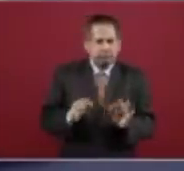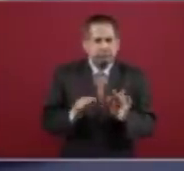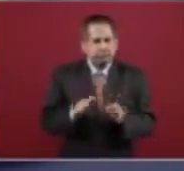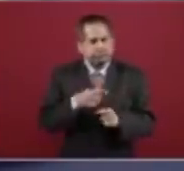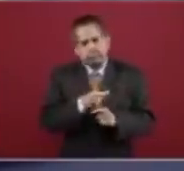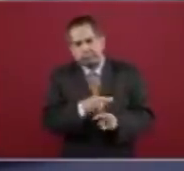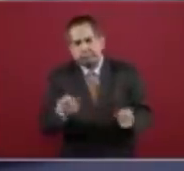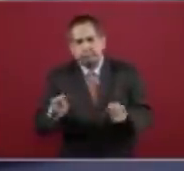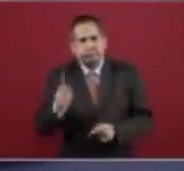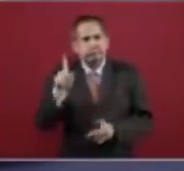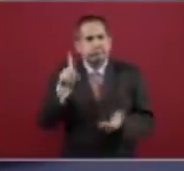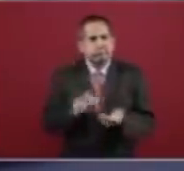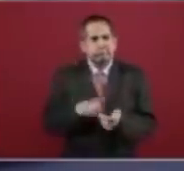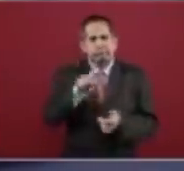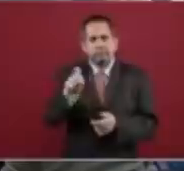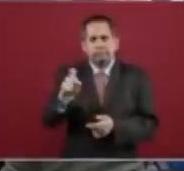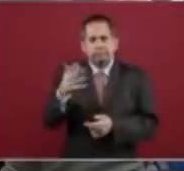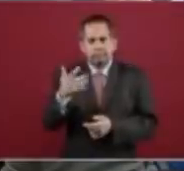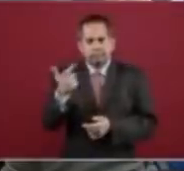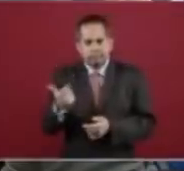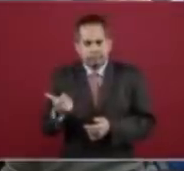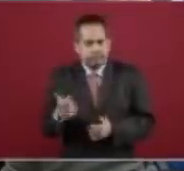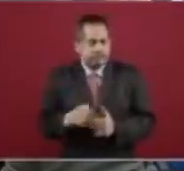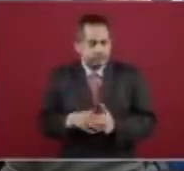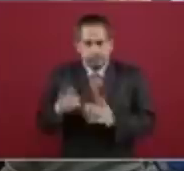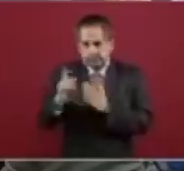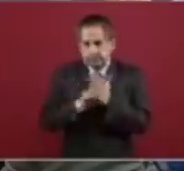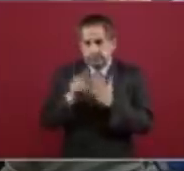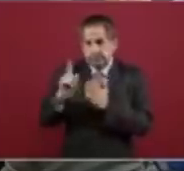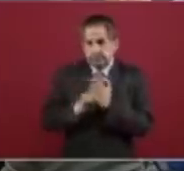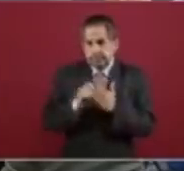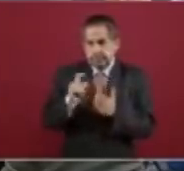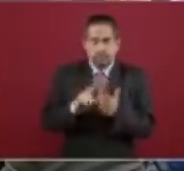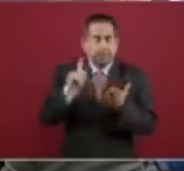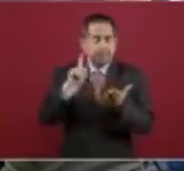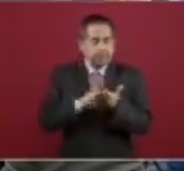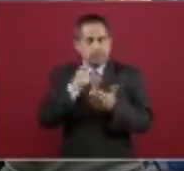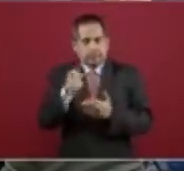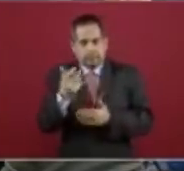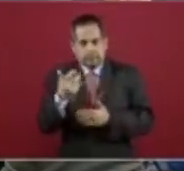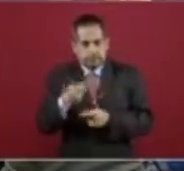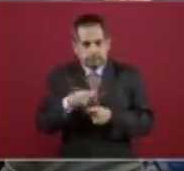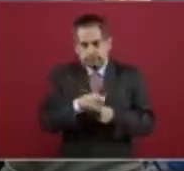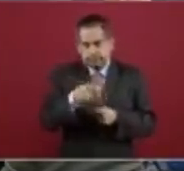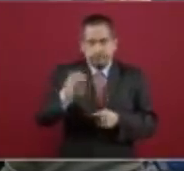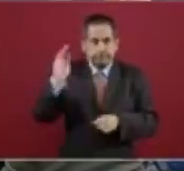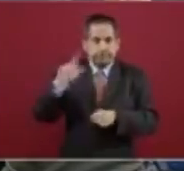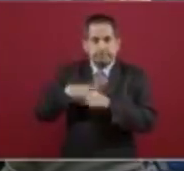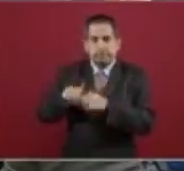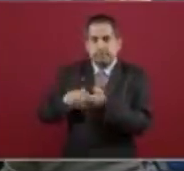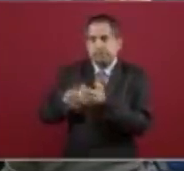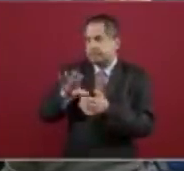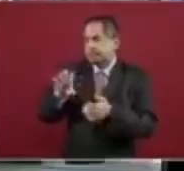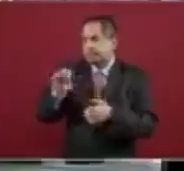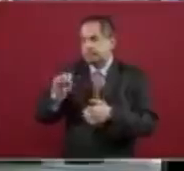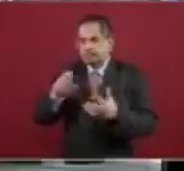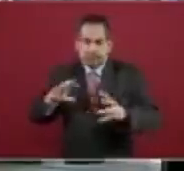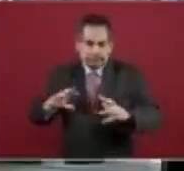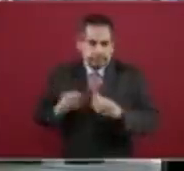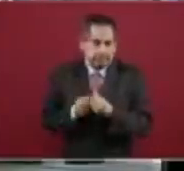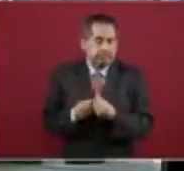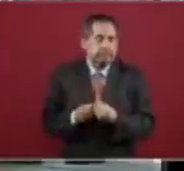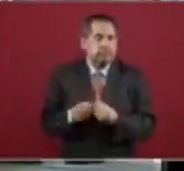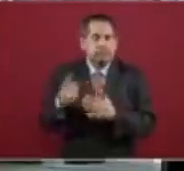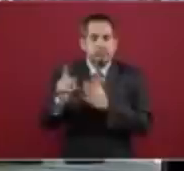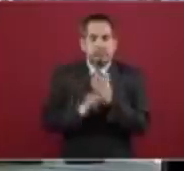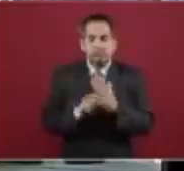les daban 1,150 pesos mensualmente, y una aportación federal de 560. Eso sumaba al